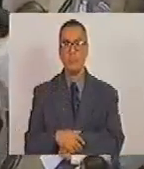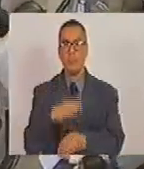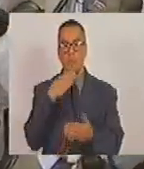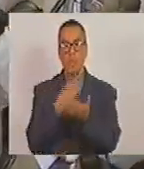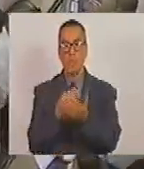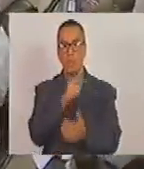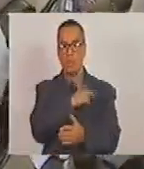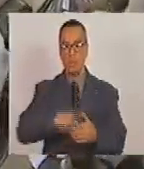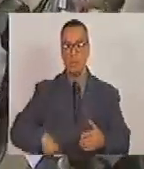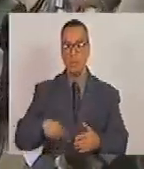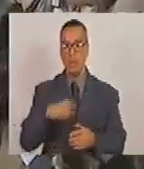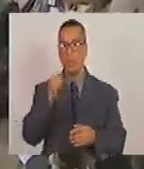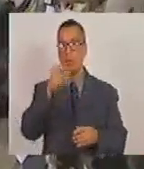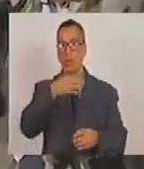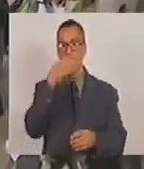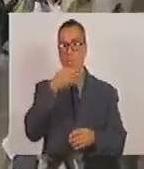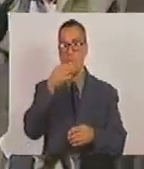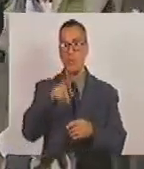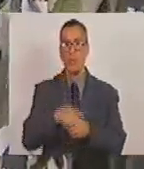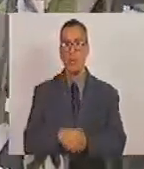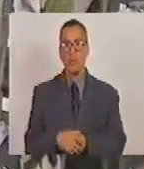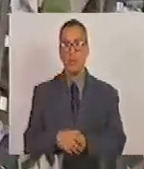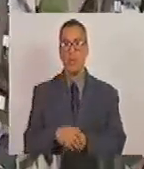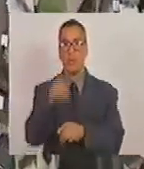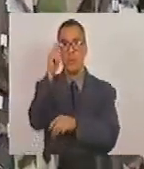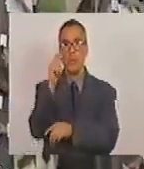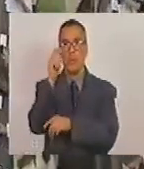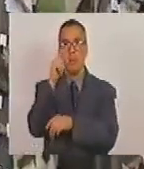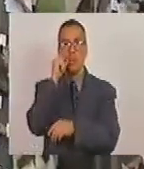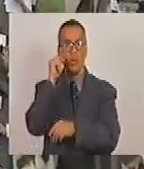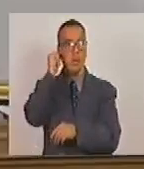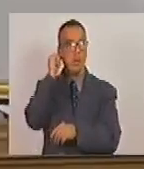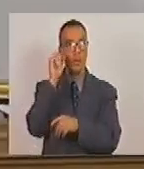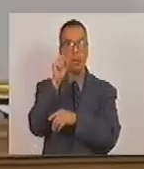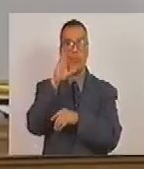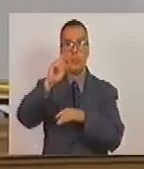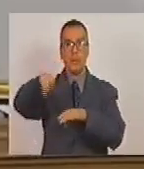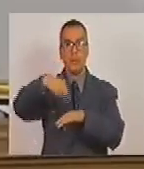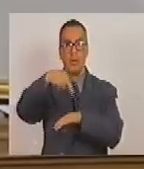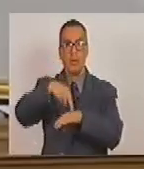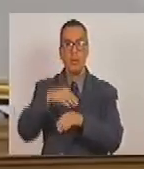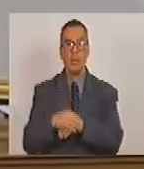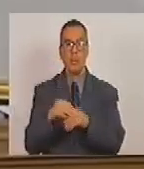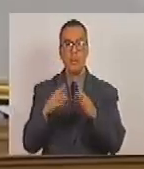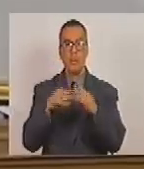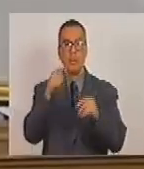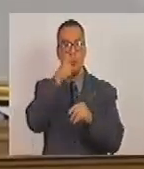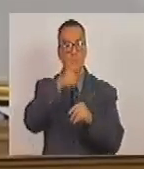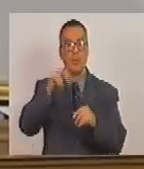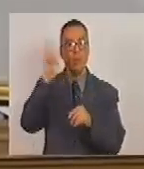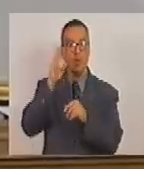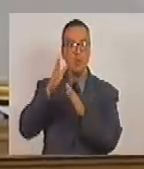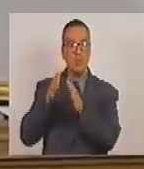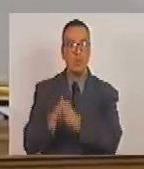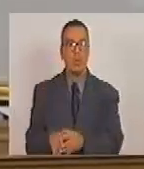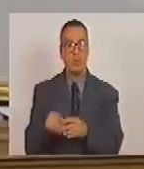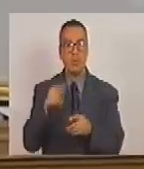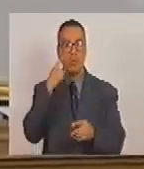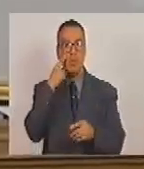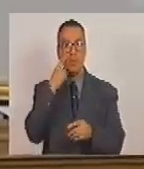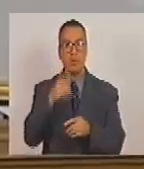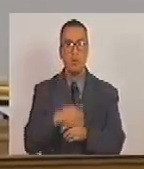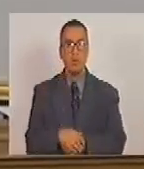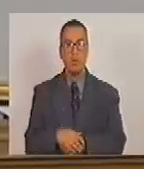Gracias, presidente. Bueno, buenas tardes, diputados y diputadas de esta Asamblea Nacional, a todo el pueblo venezolano que nos está